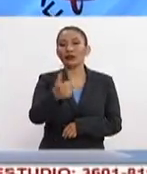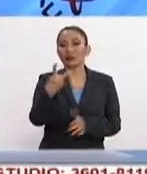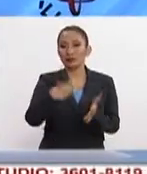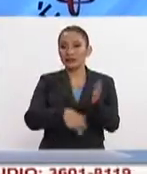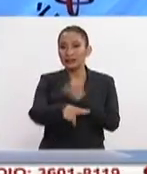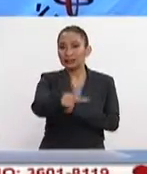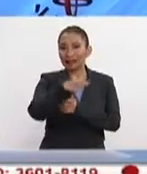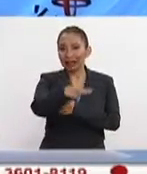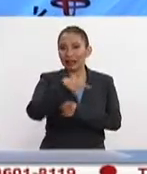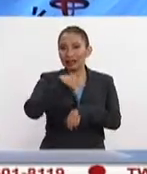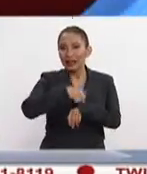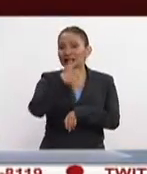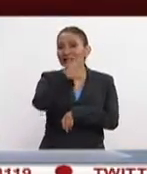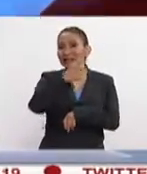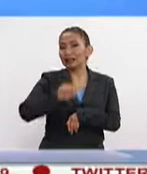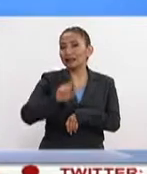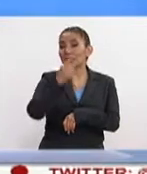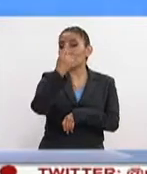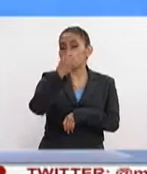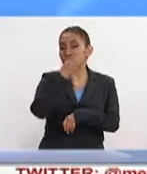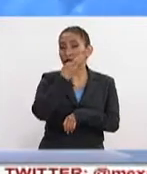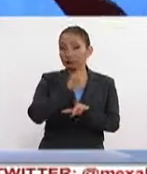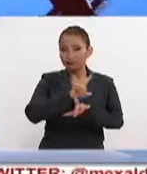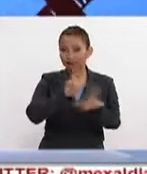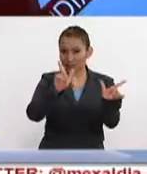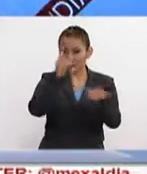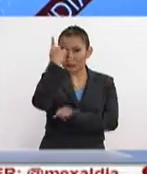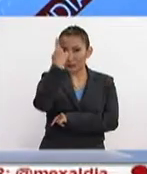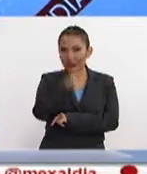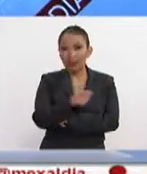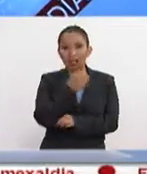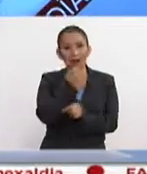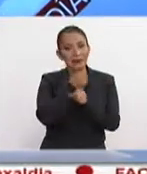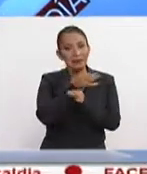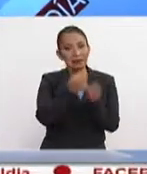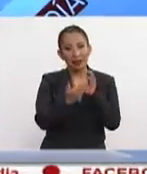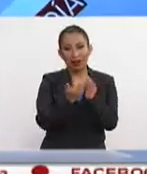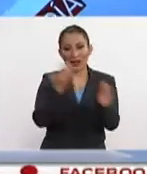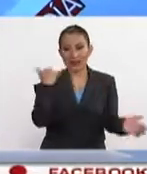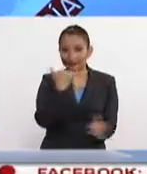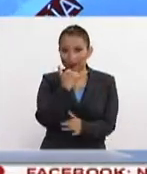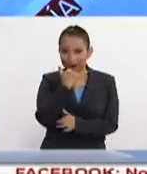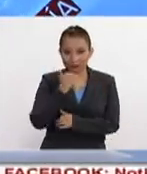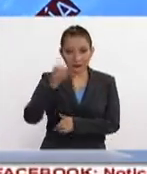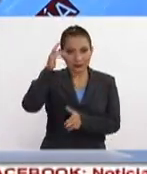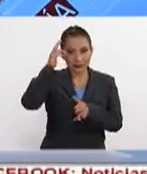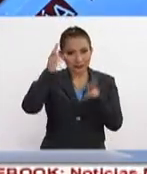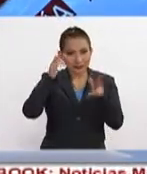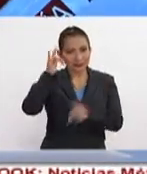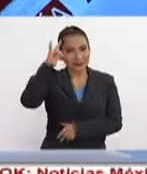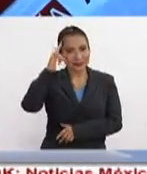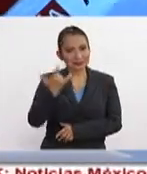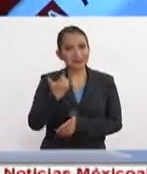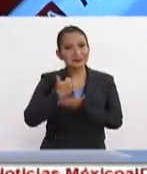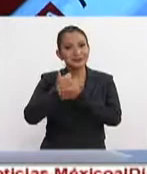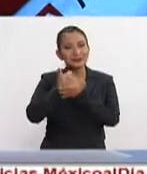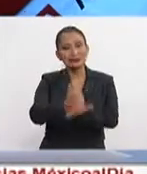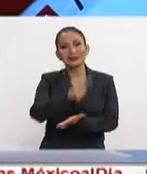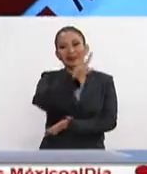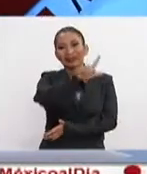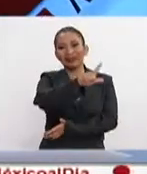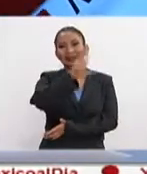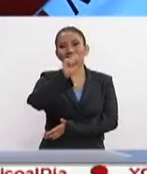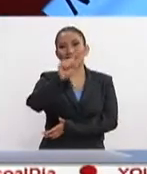del 2017. Son las 6:31. Estamos listos para informarles. Antes, permítame saludar a Gisela Yebra, que se encuentra